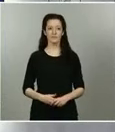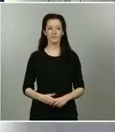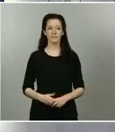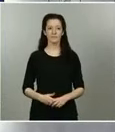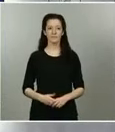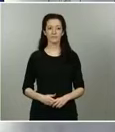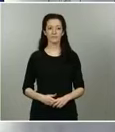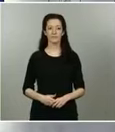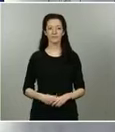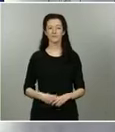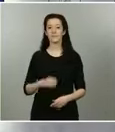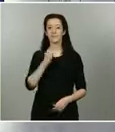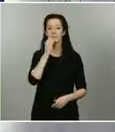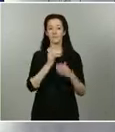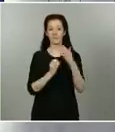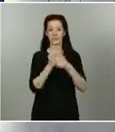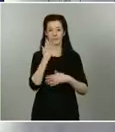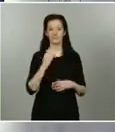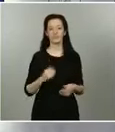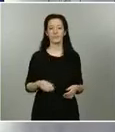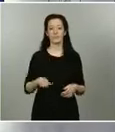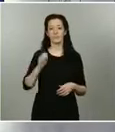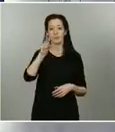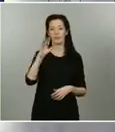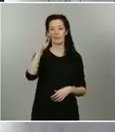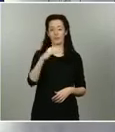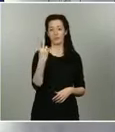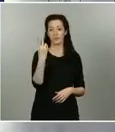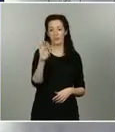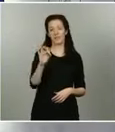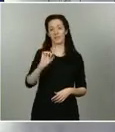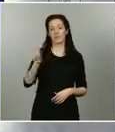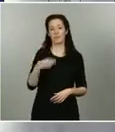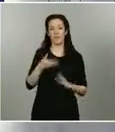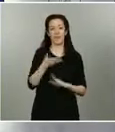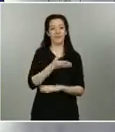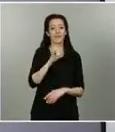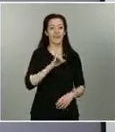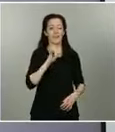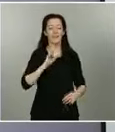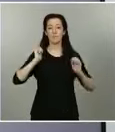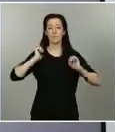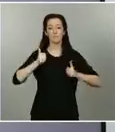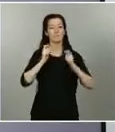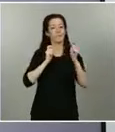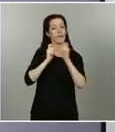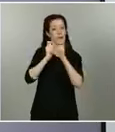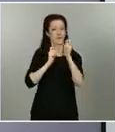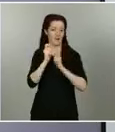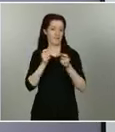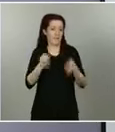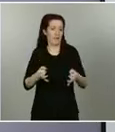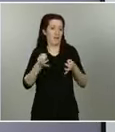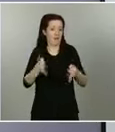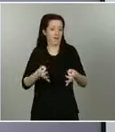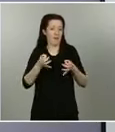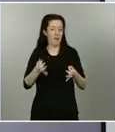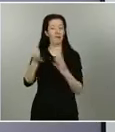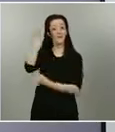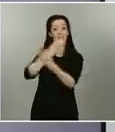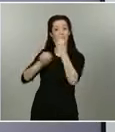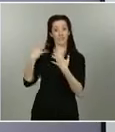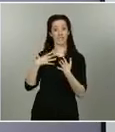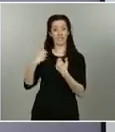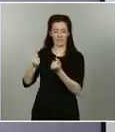Muy buenos días, son las 12 menos 20 pasadas, una hora menos en Canarias. Comienza la rueda de prensa diaria con actualización de datos sanitarios del director del Centro